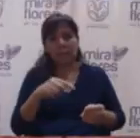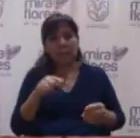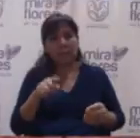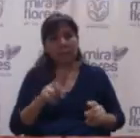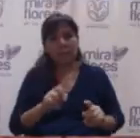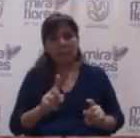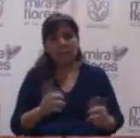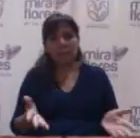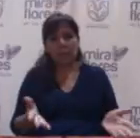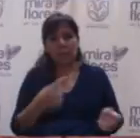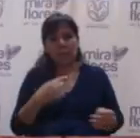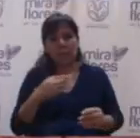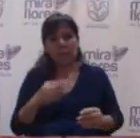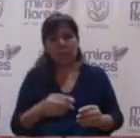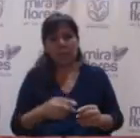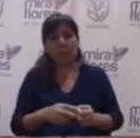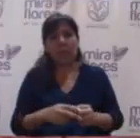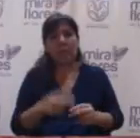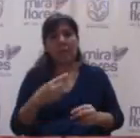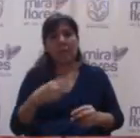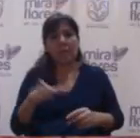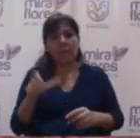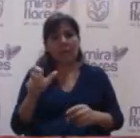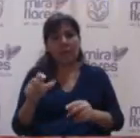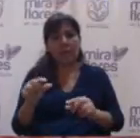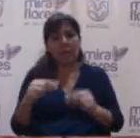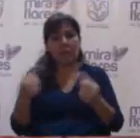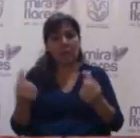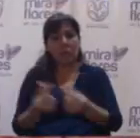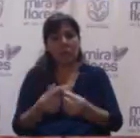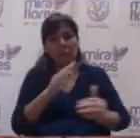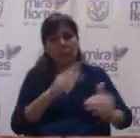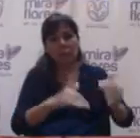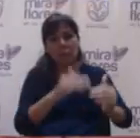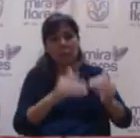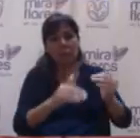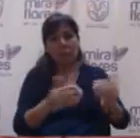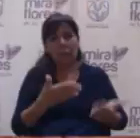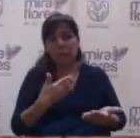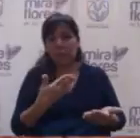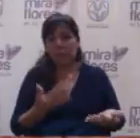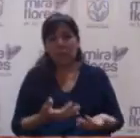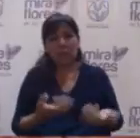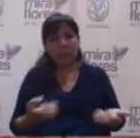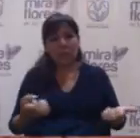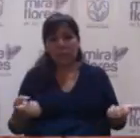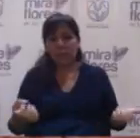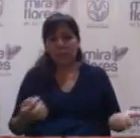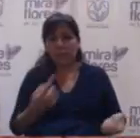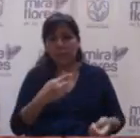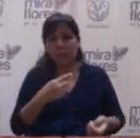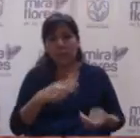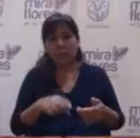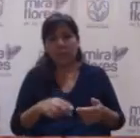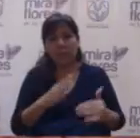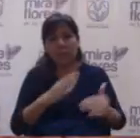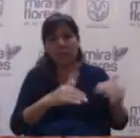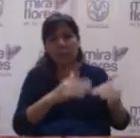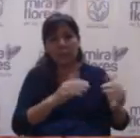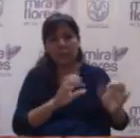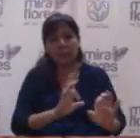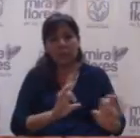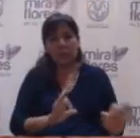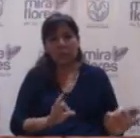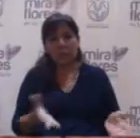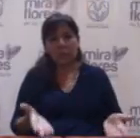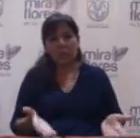de la empresa contratista, casi ya no hay elementos referidos al tema de construcción y